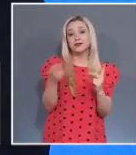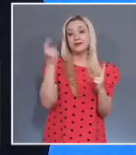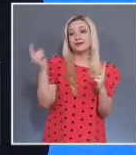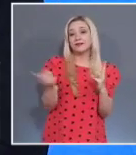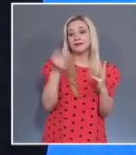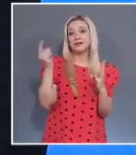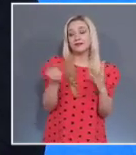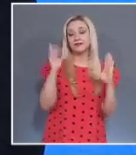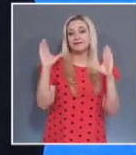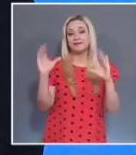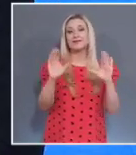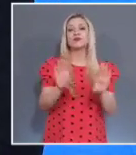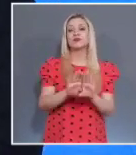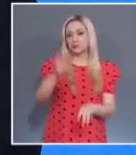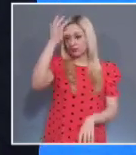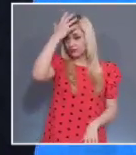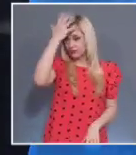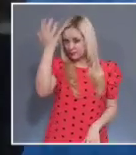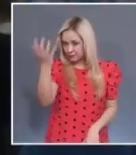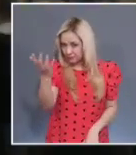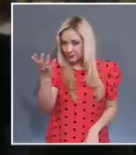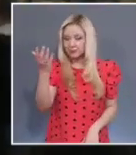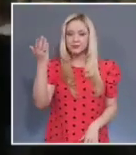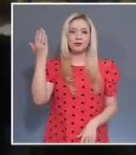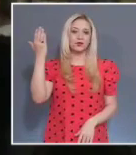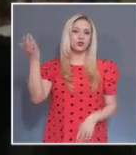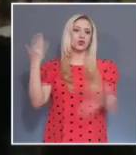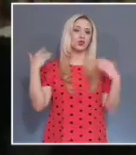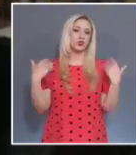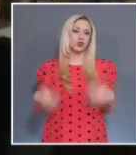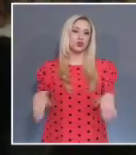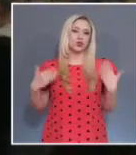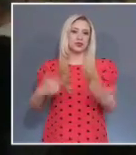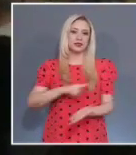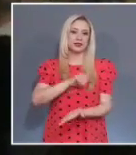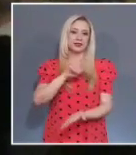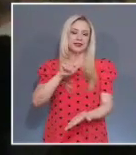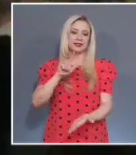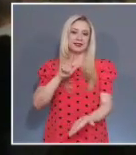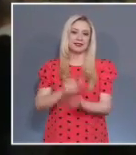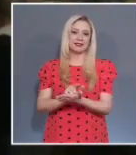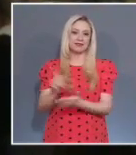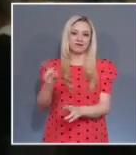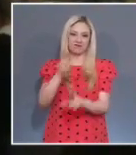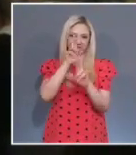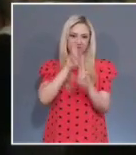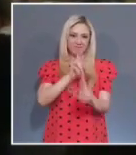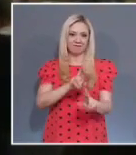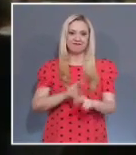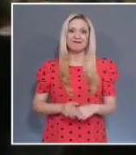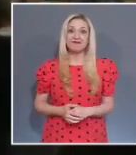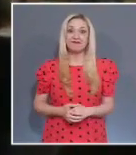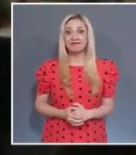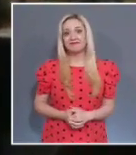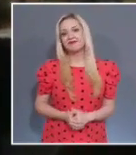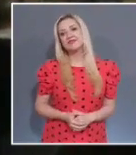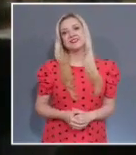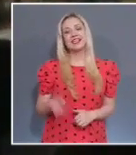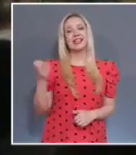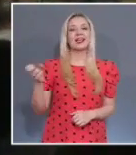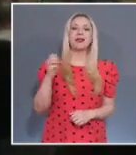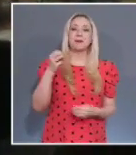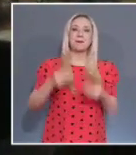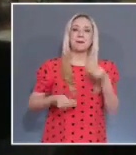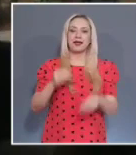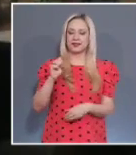derecho, un caballero de la justicia. El magistrado Saloma Vera señaló que el paso del tiempo y el cumplimiento de la